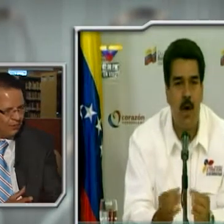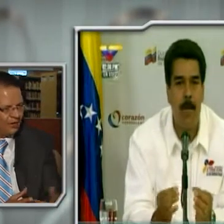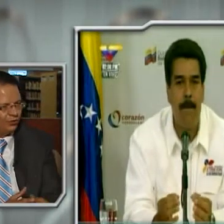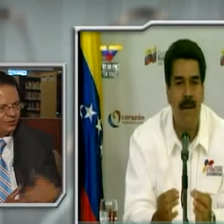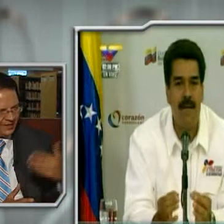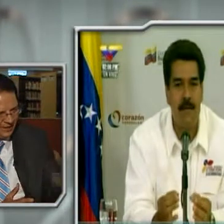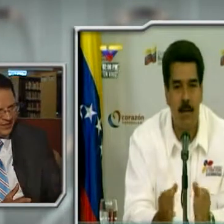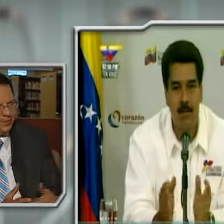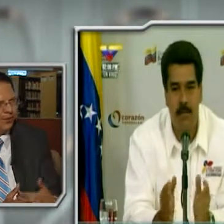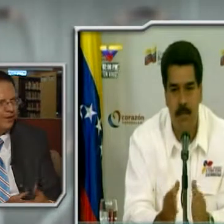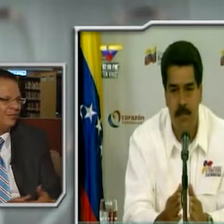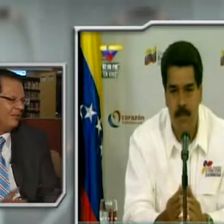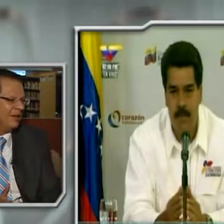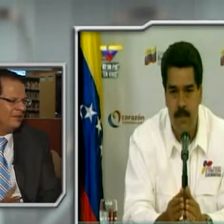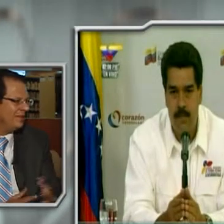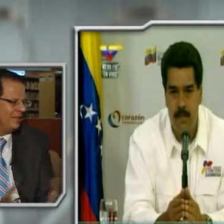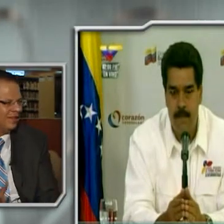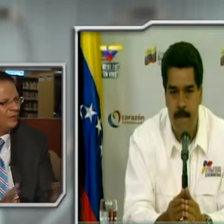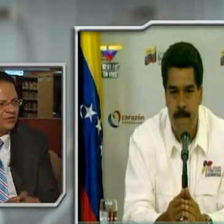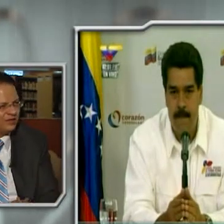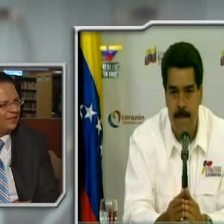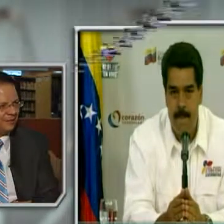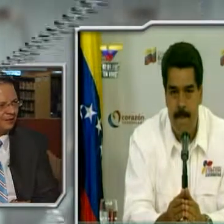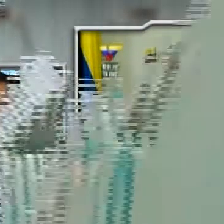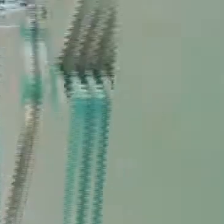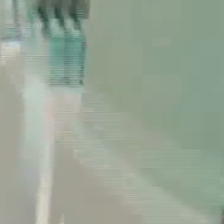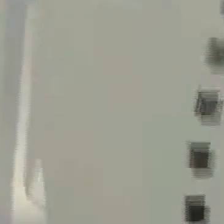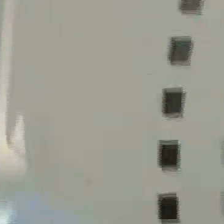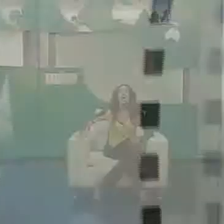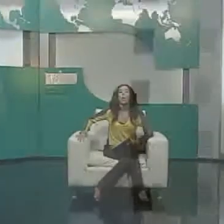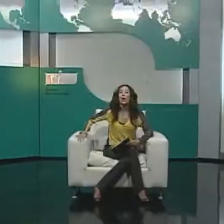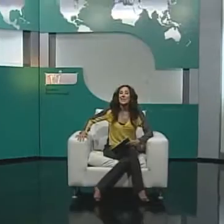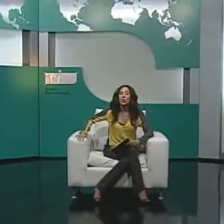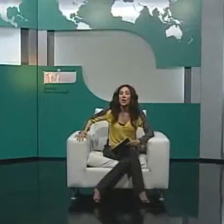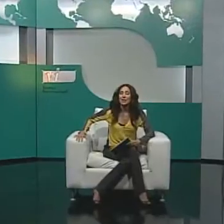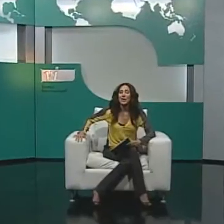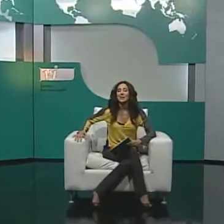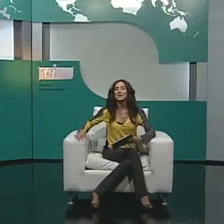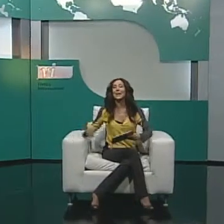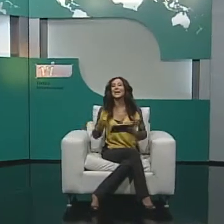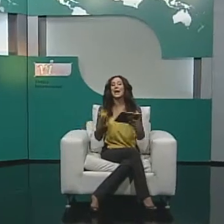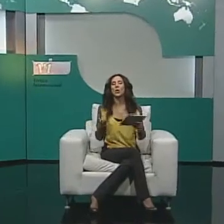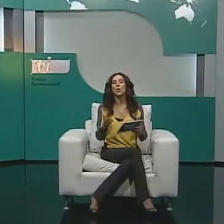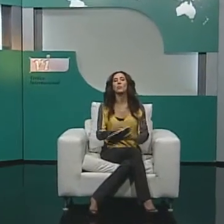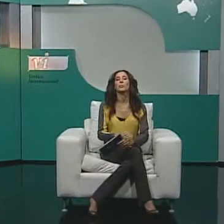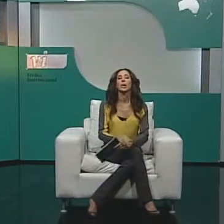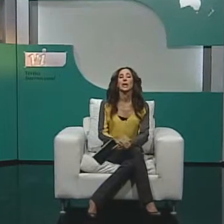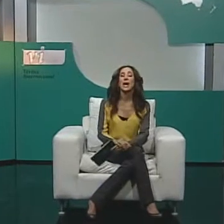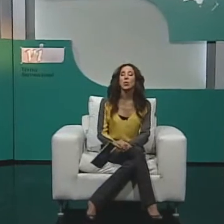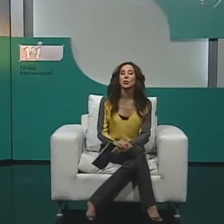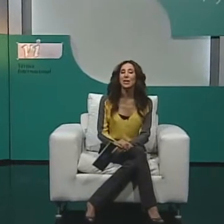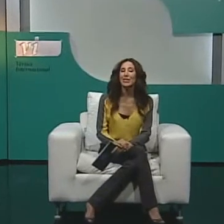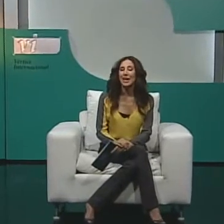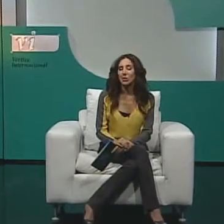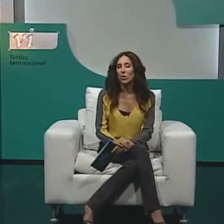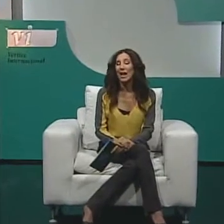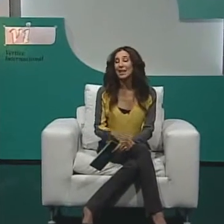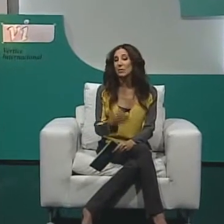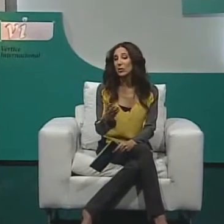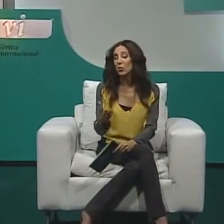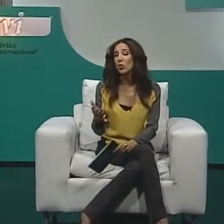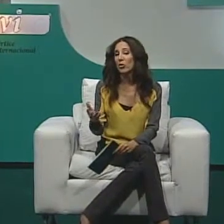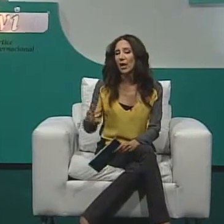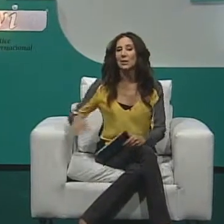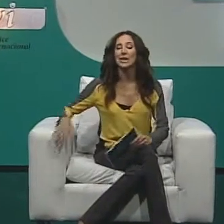buen impacto y seguir en el poder, pues lógicamente tendrán que ajustarse al respecto. Horacio Cartés, quien ganó la contienda electoral